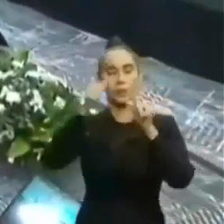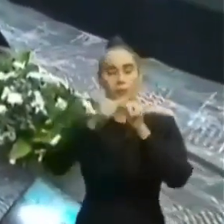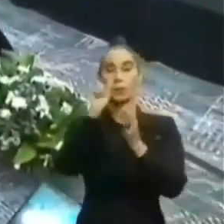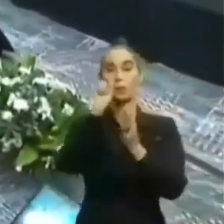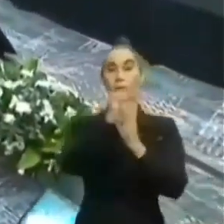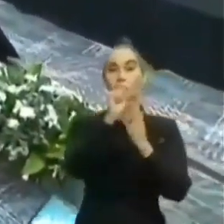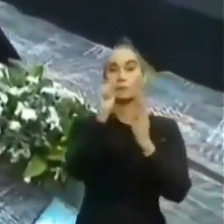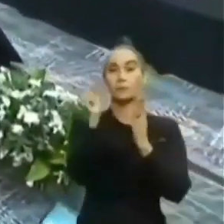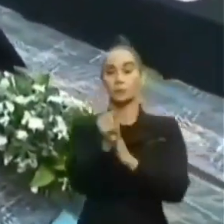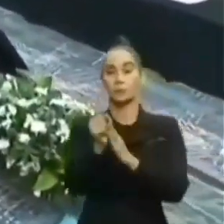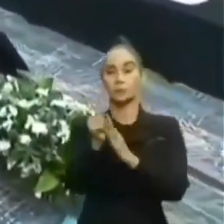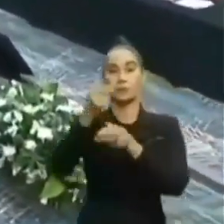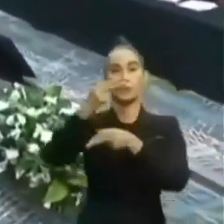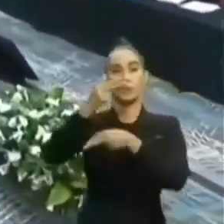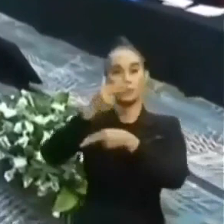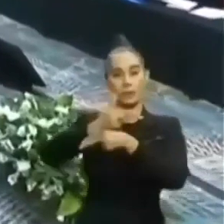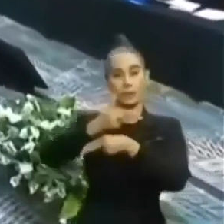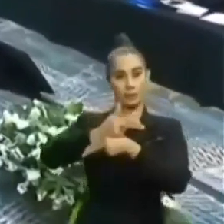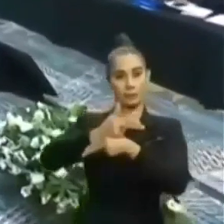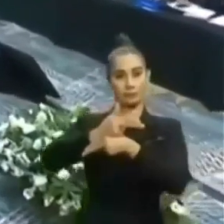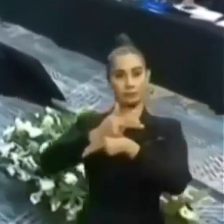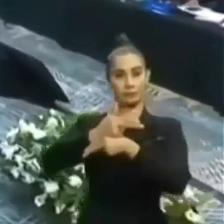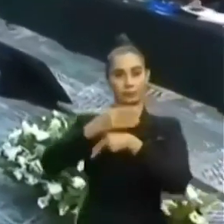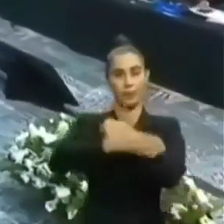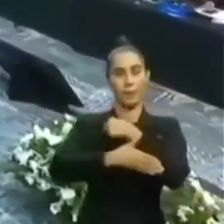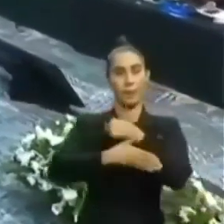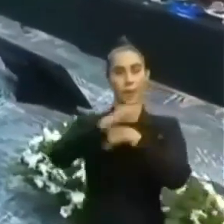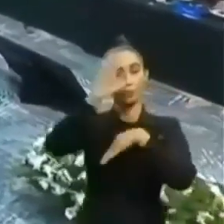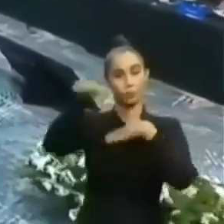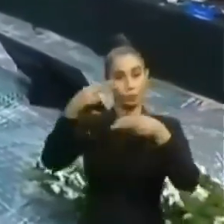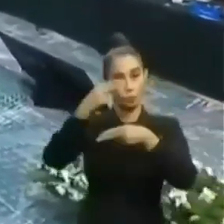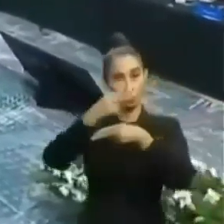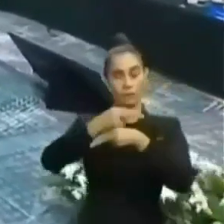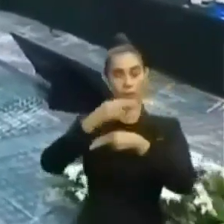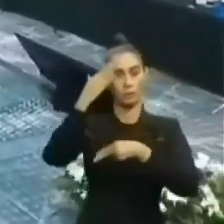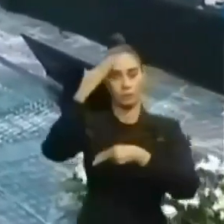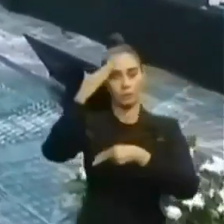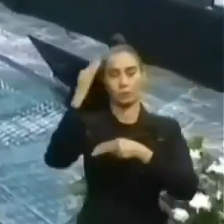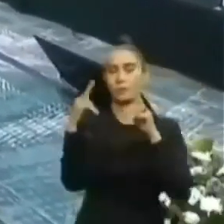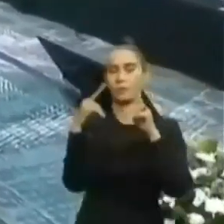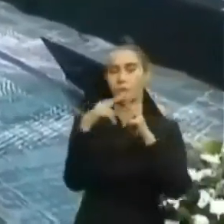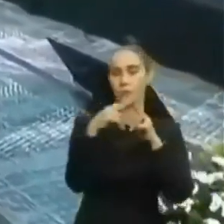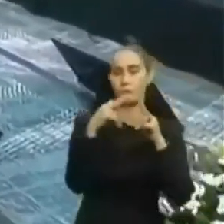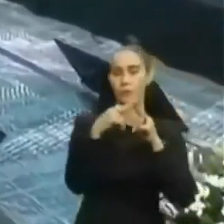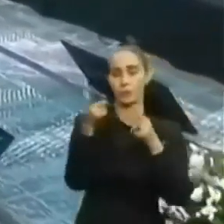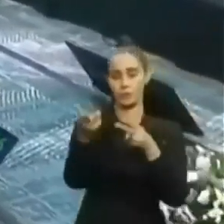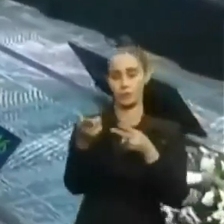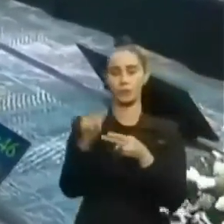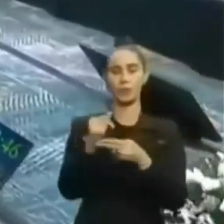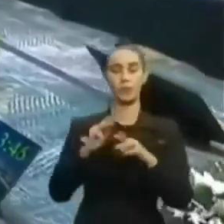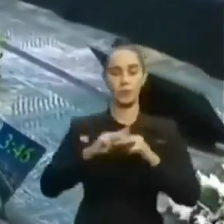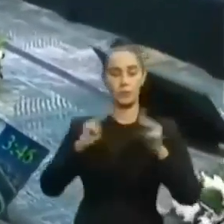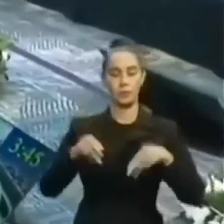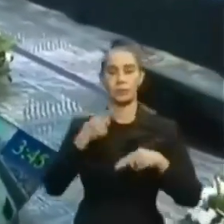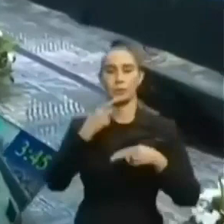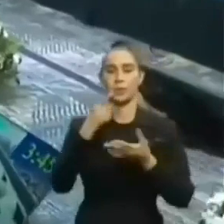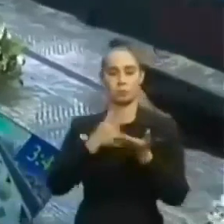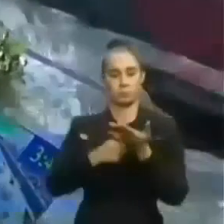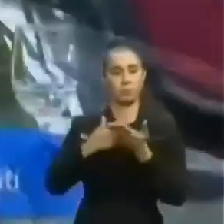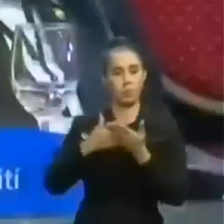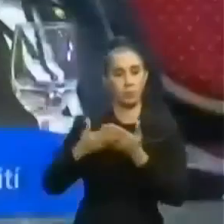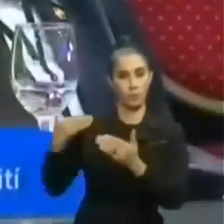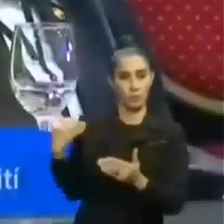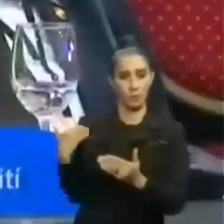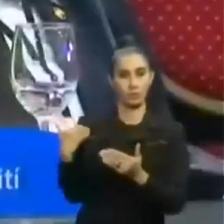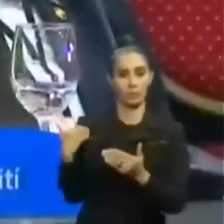padece el pueblo haitiano, de todos conocidas y expresados aquí por el primer ministro Henry, pero que